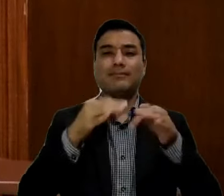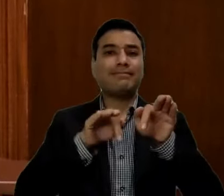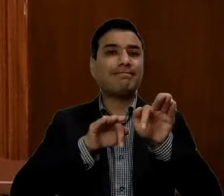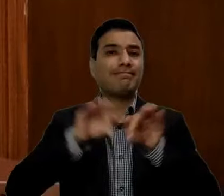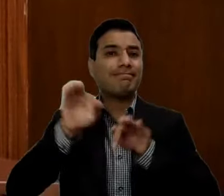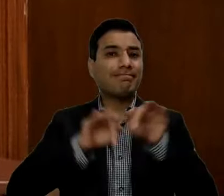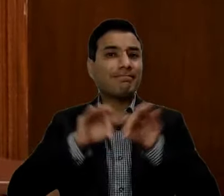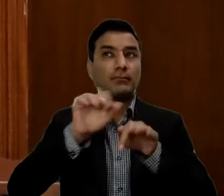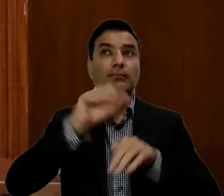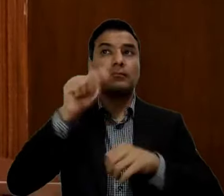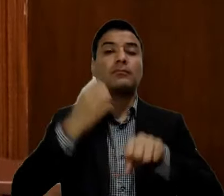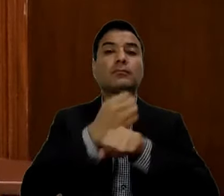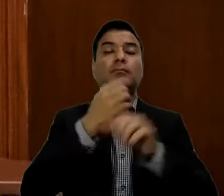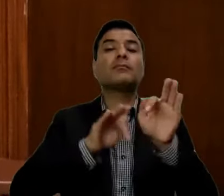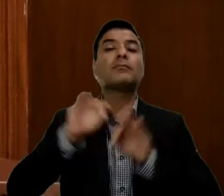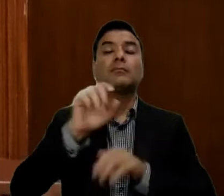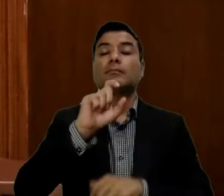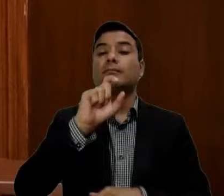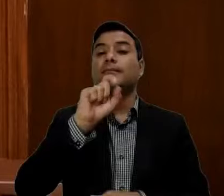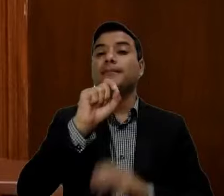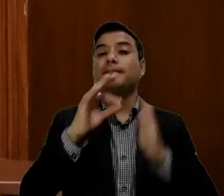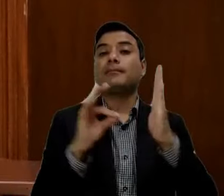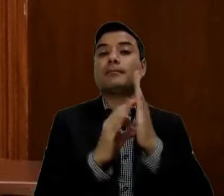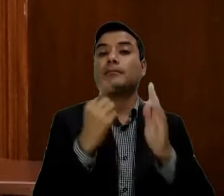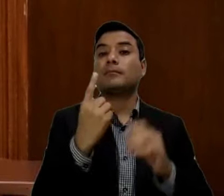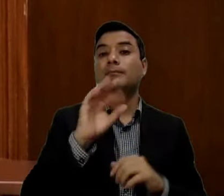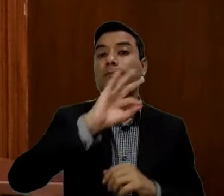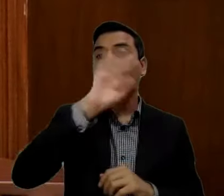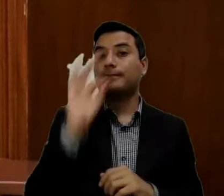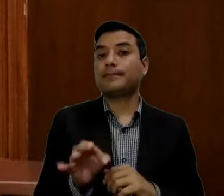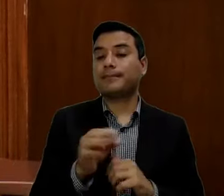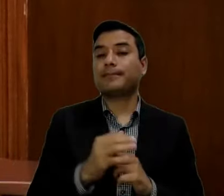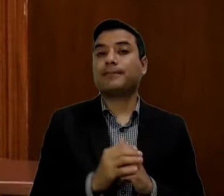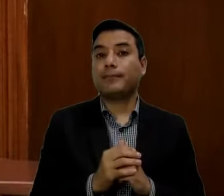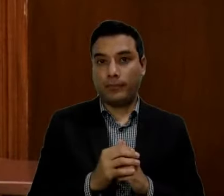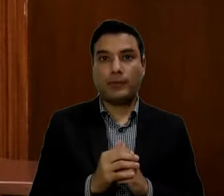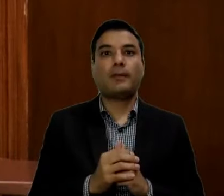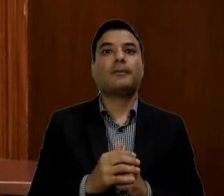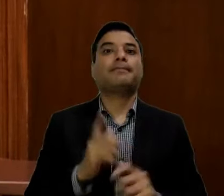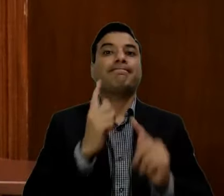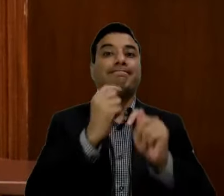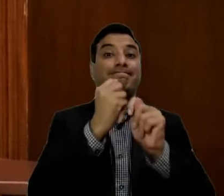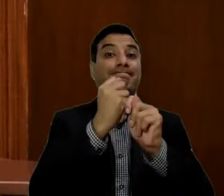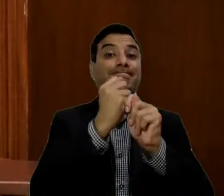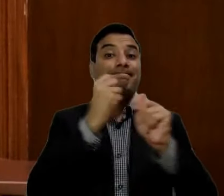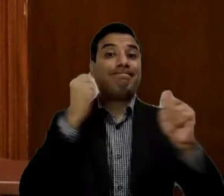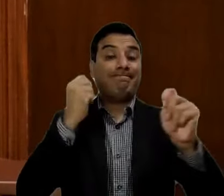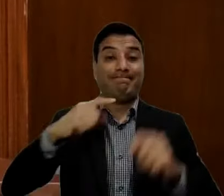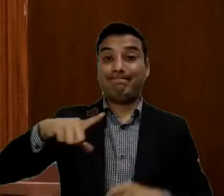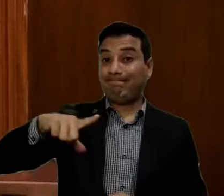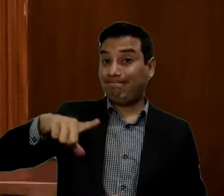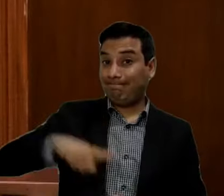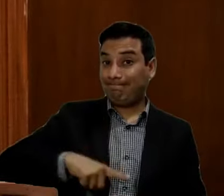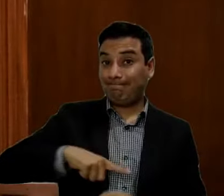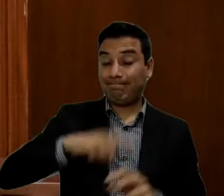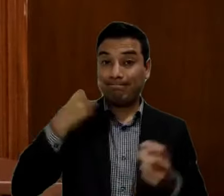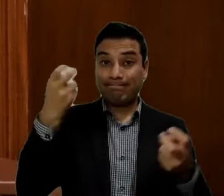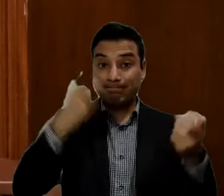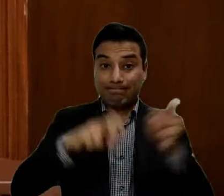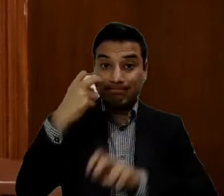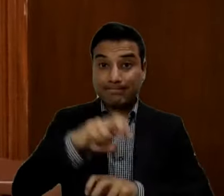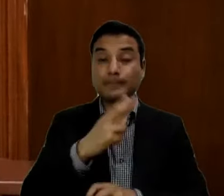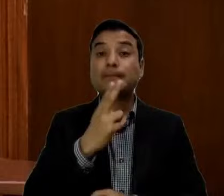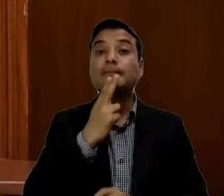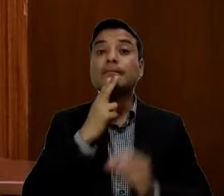el 20.1%. Por lo que el uso del transporte público es fundamental.